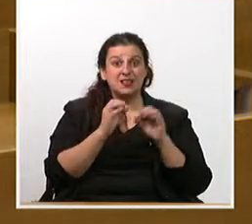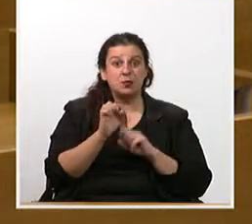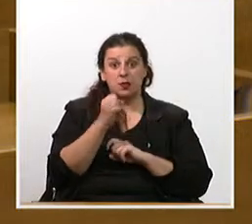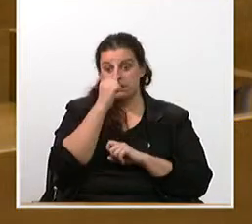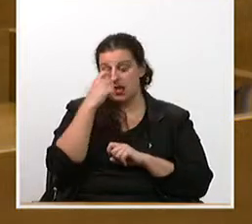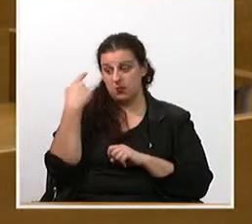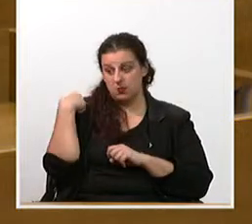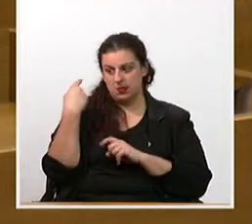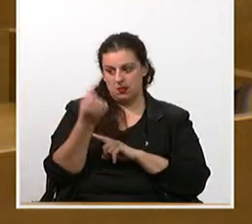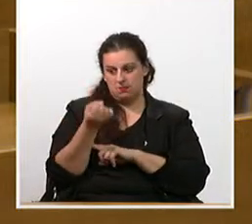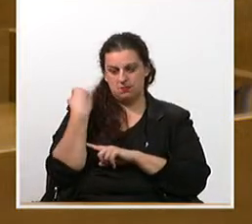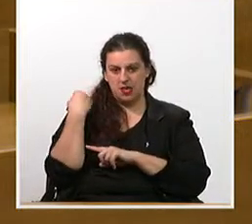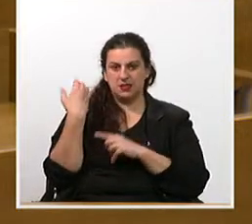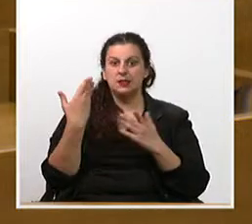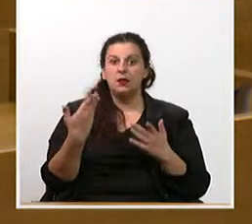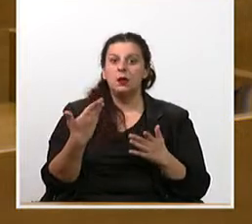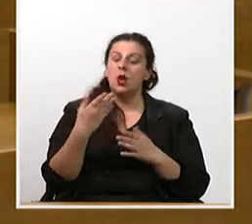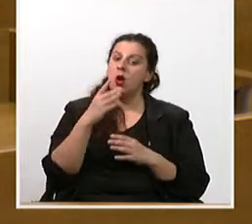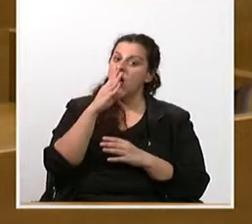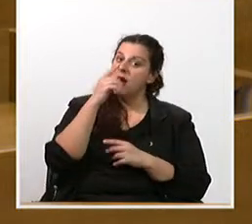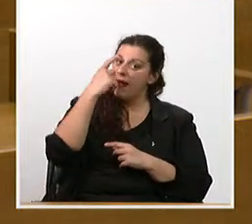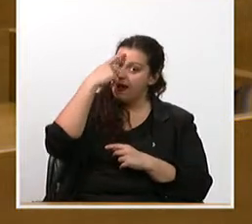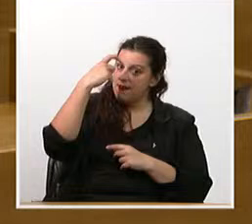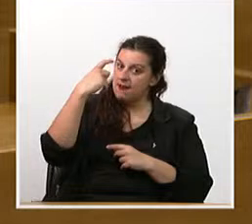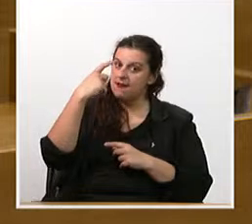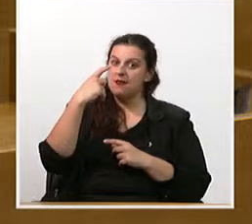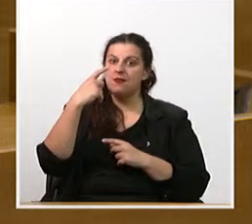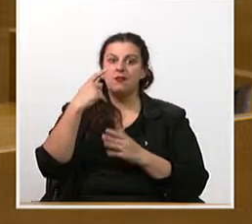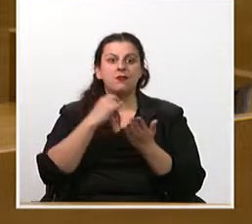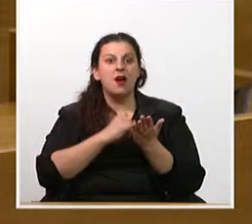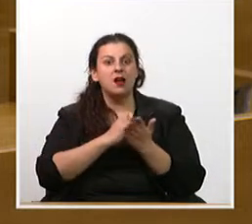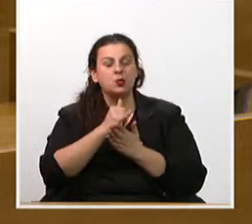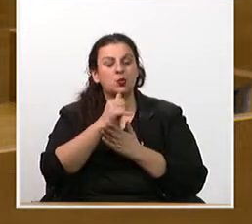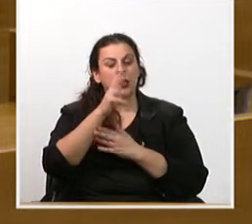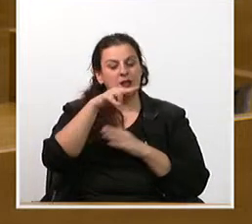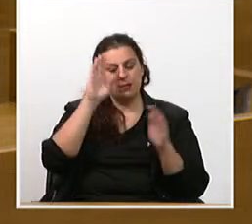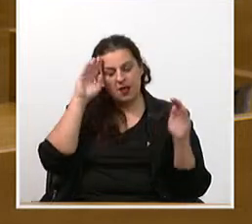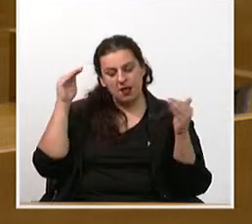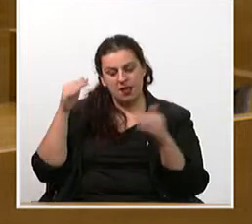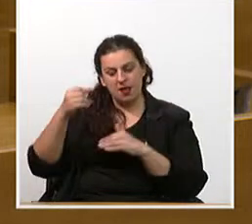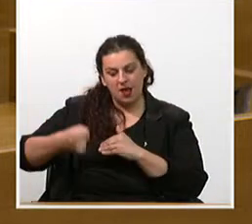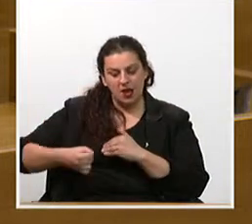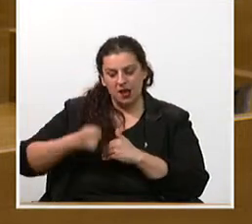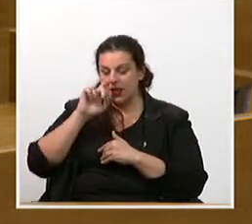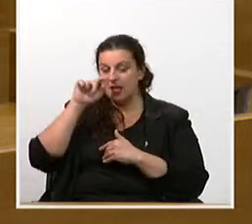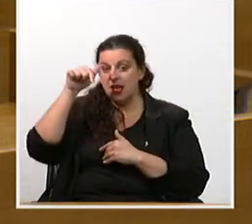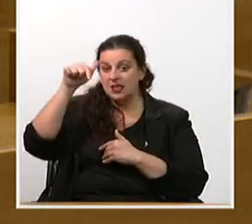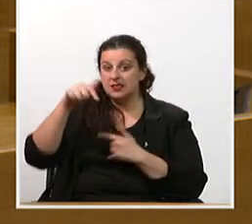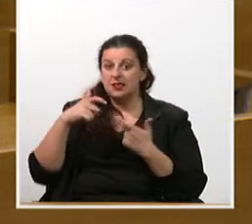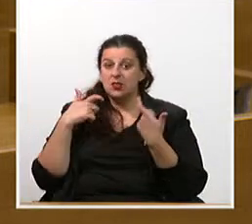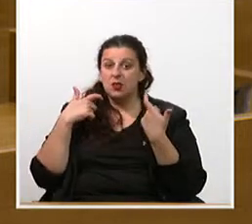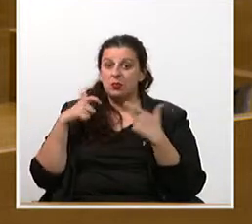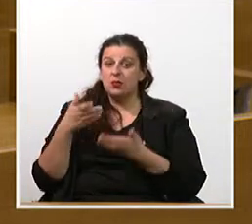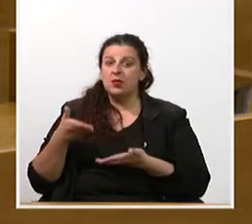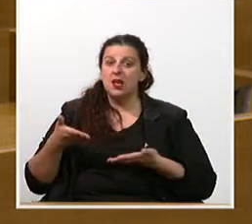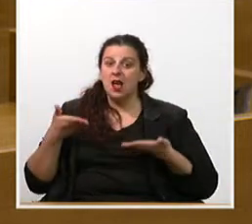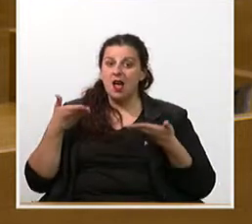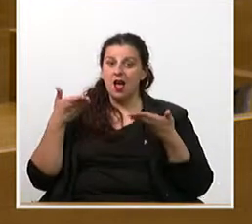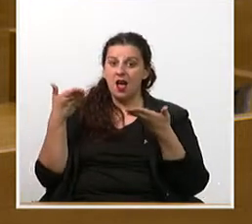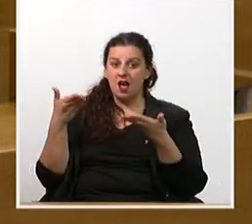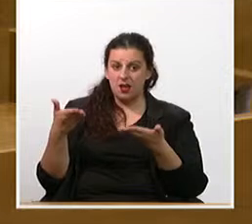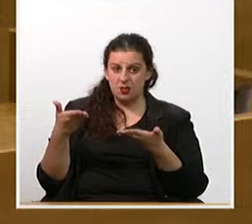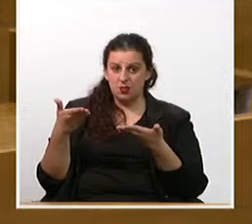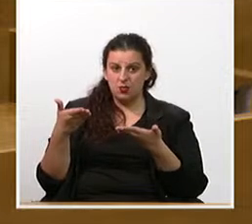nos acordamos de la agricultura sino también de la ganadería hemos hemos incrementado para este mismo año los importes unitarios de ayudas a La retirada y